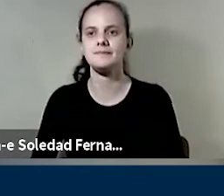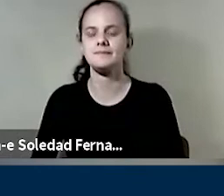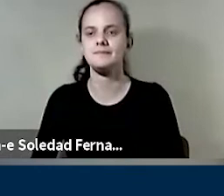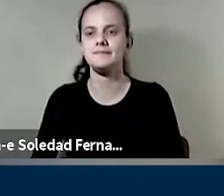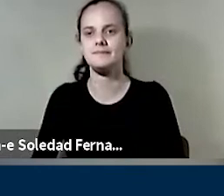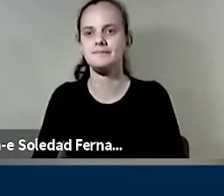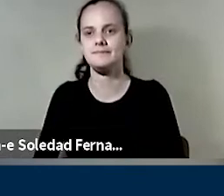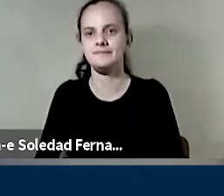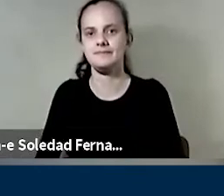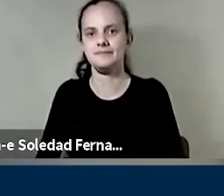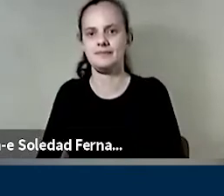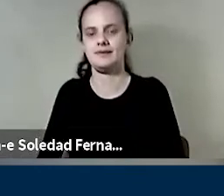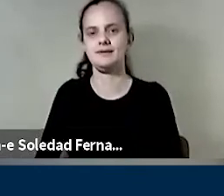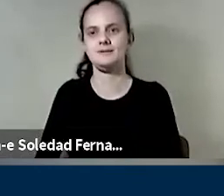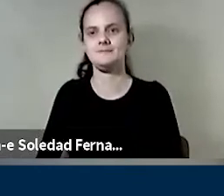sí mismos.